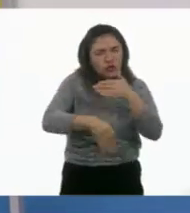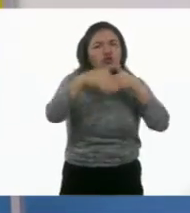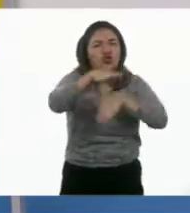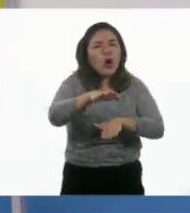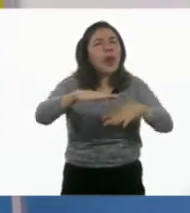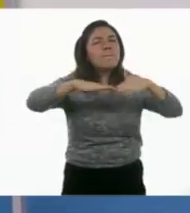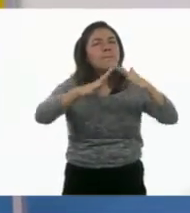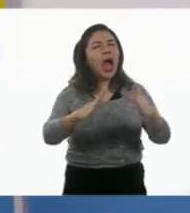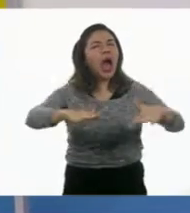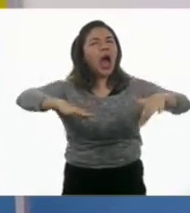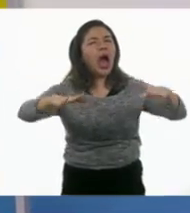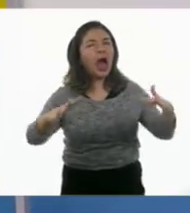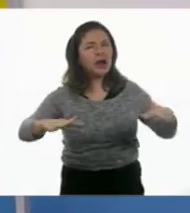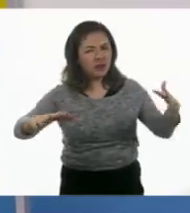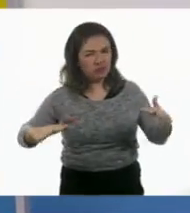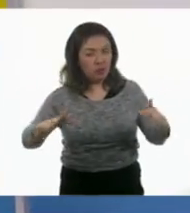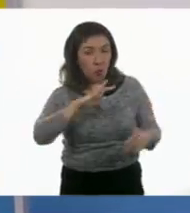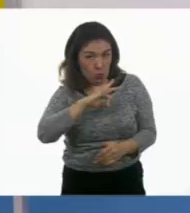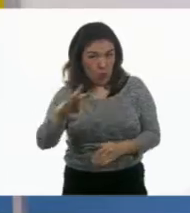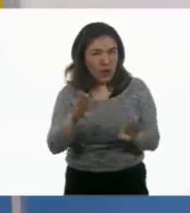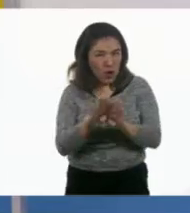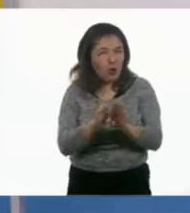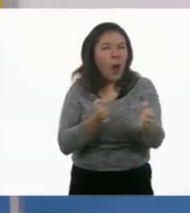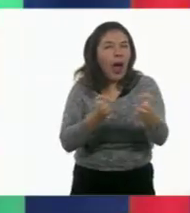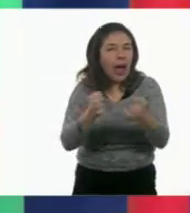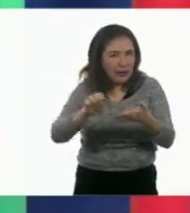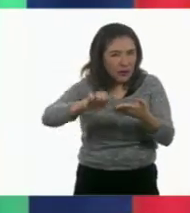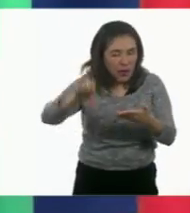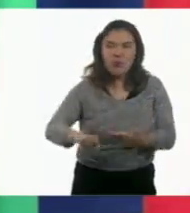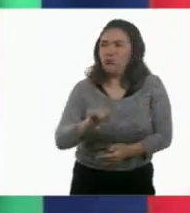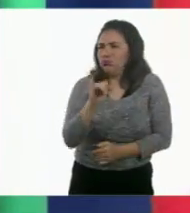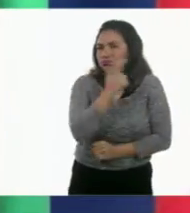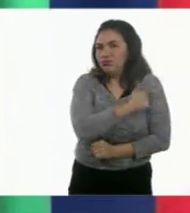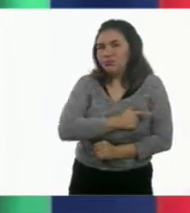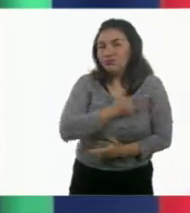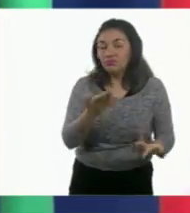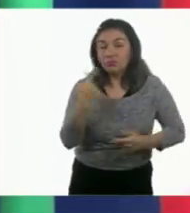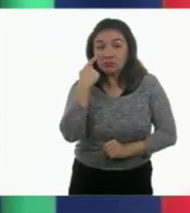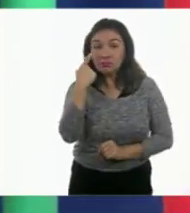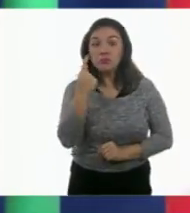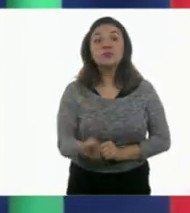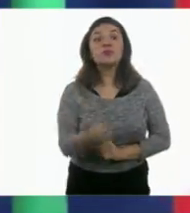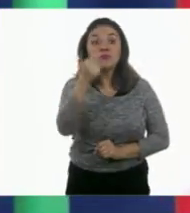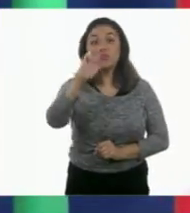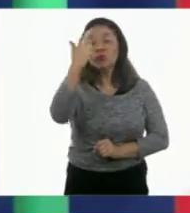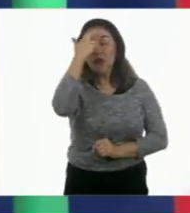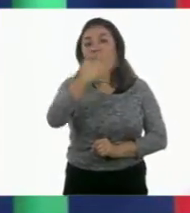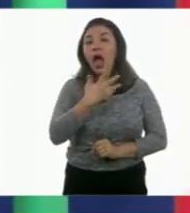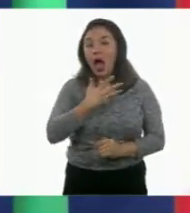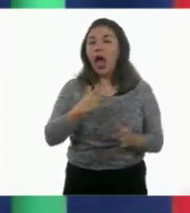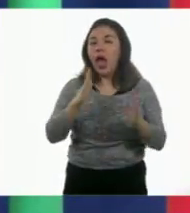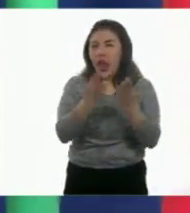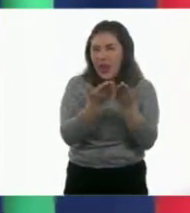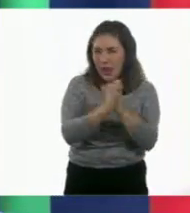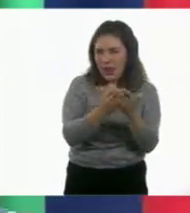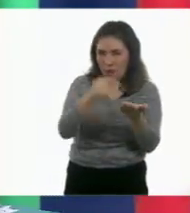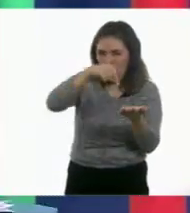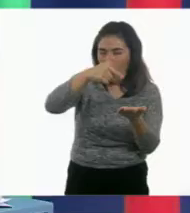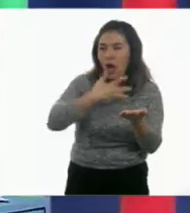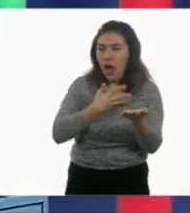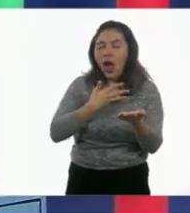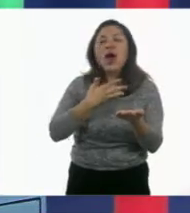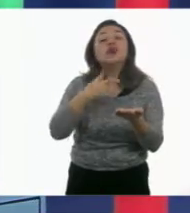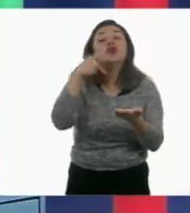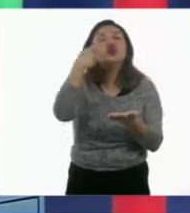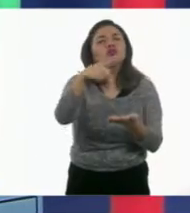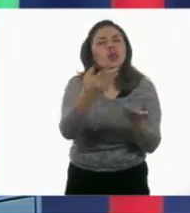mar. Entonces, ¿podríamos hacer un ejercicio sobre eso? Claro que sí. Mira, recuerda que hay una lectura respecto a esto en